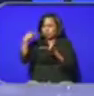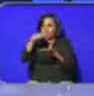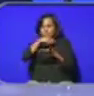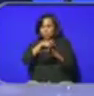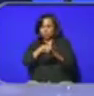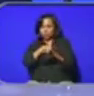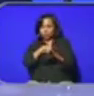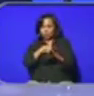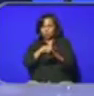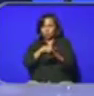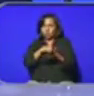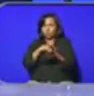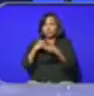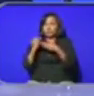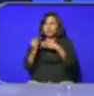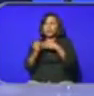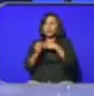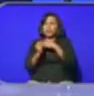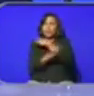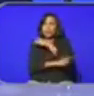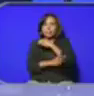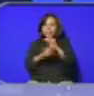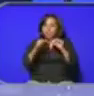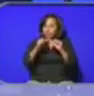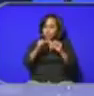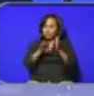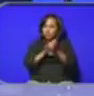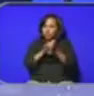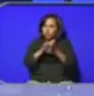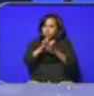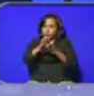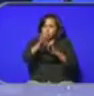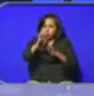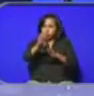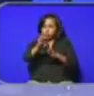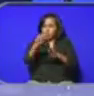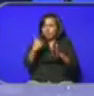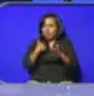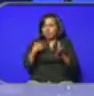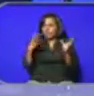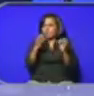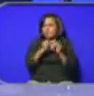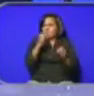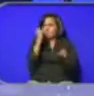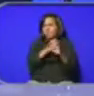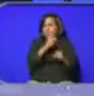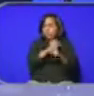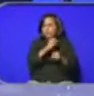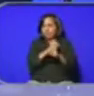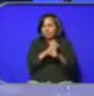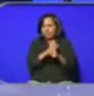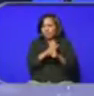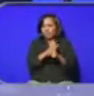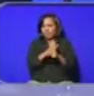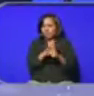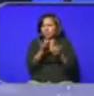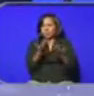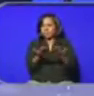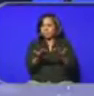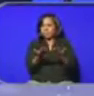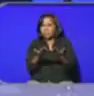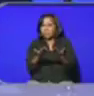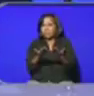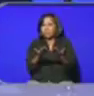creciendo y que tenemos una oportunidad de empleo creciente en competencias técnicas, teníamos ese vacío. Entonces es